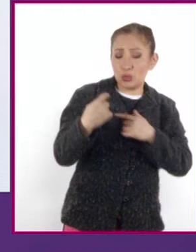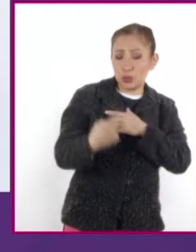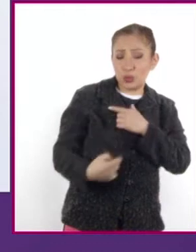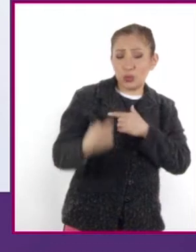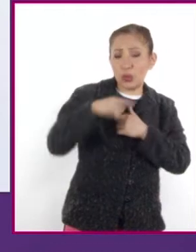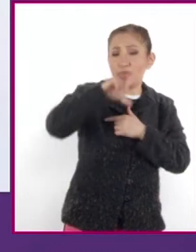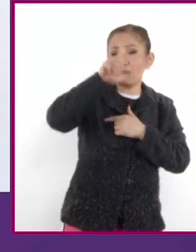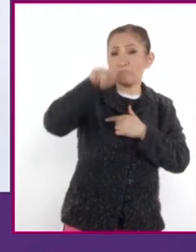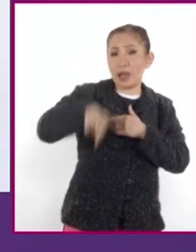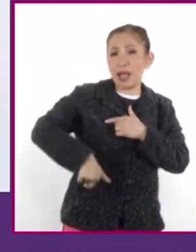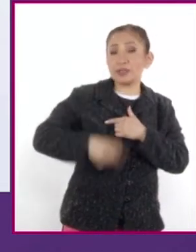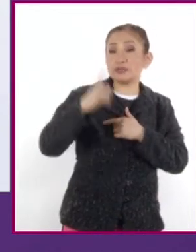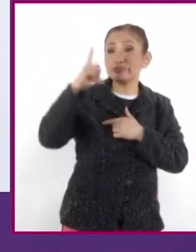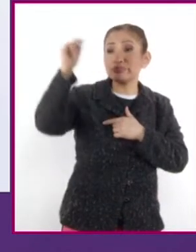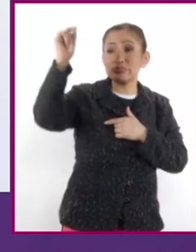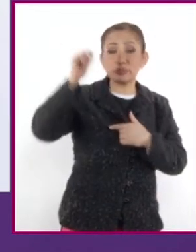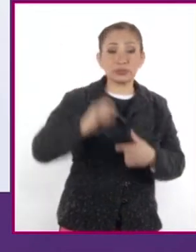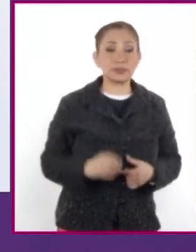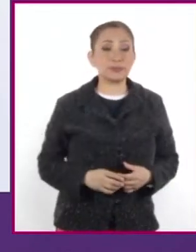burlarme luego, fugitivo?